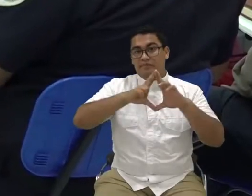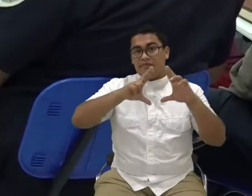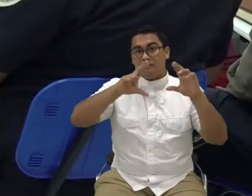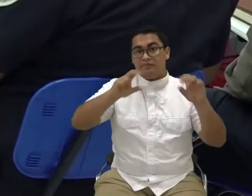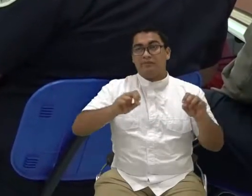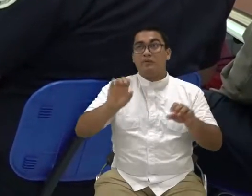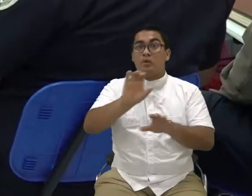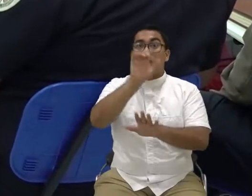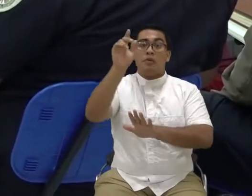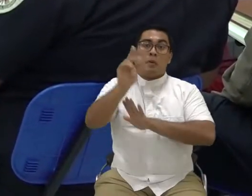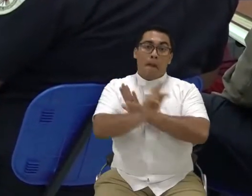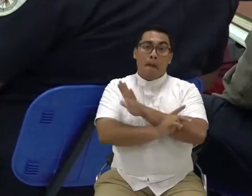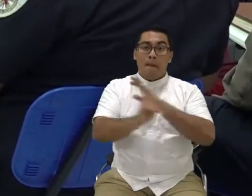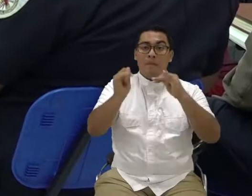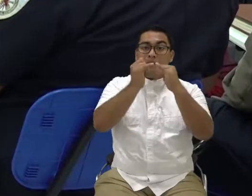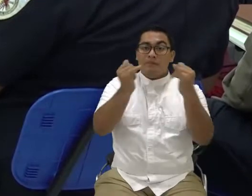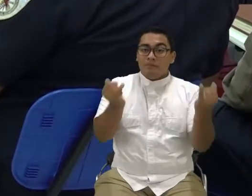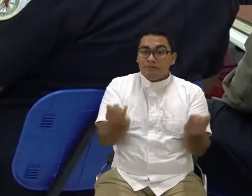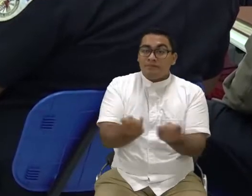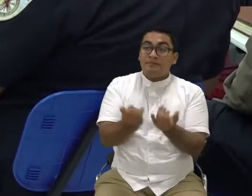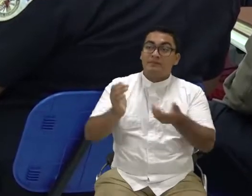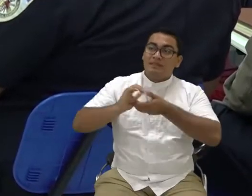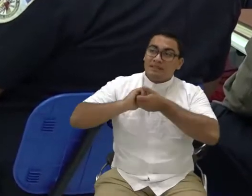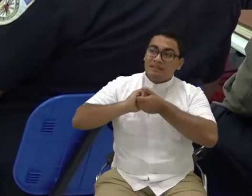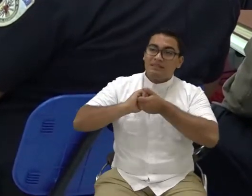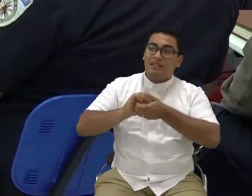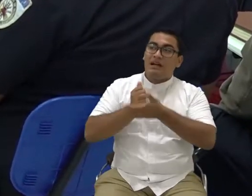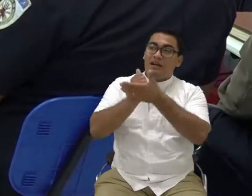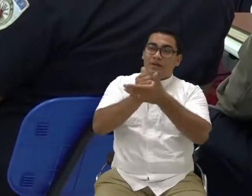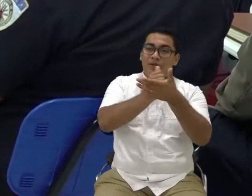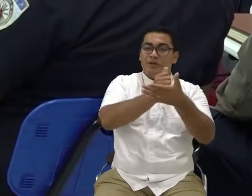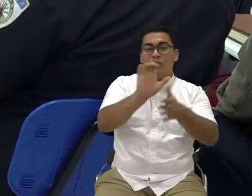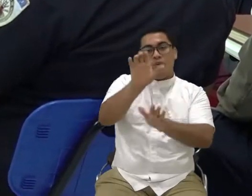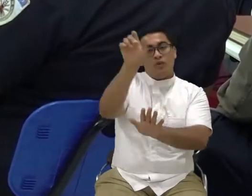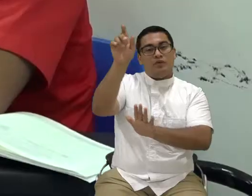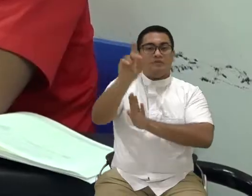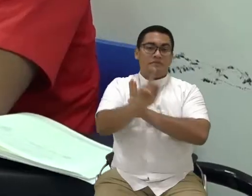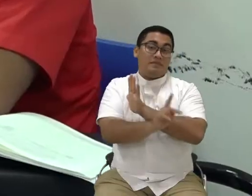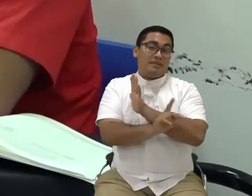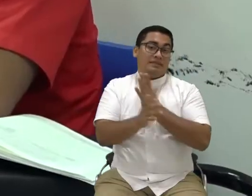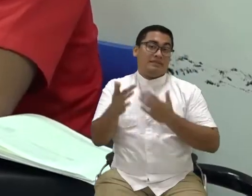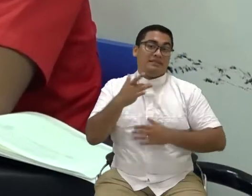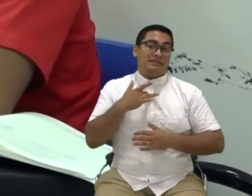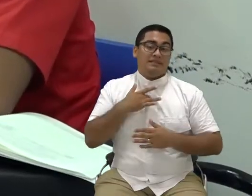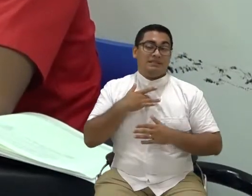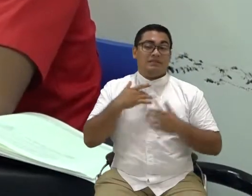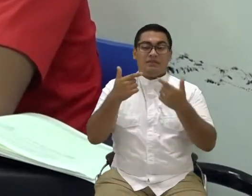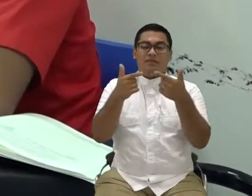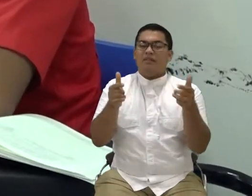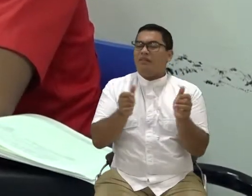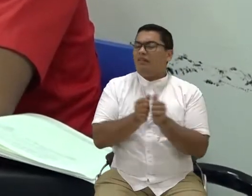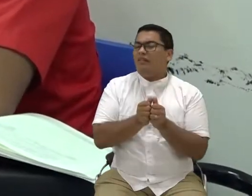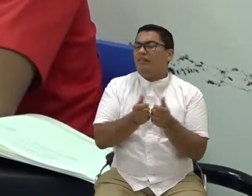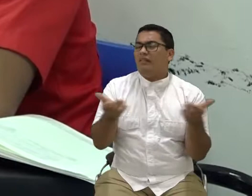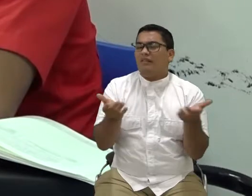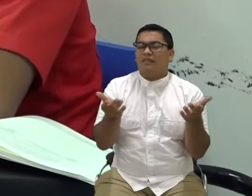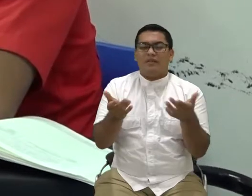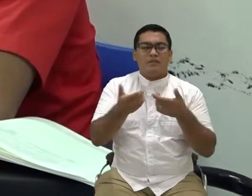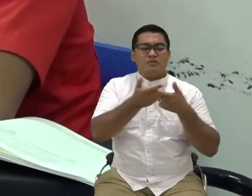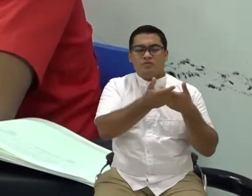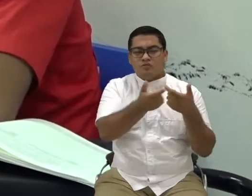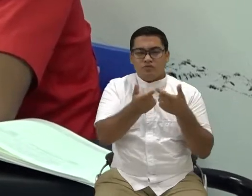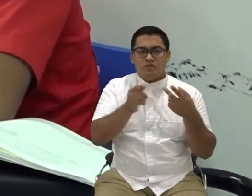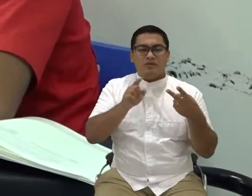a nivel internacional, brindando esa mano amiga a cualquier país que lo requiera. La unidad está conformada por el Benemérito Cuerpo